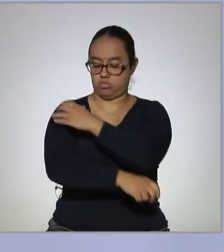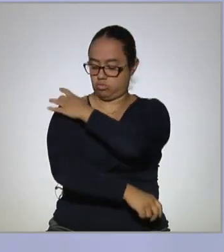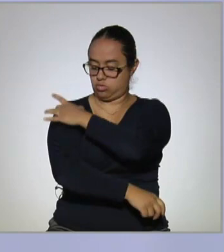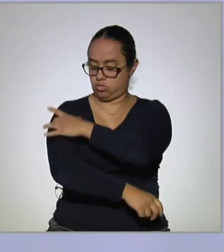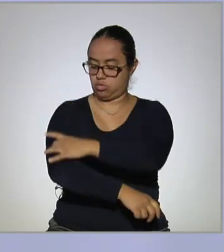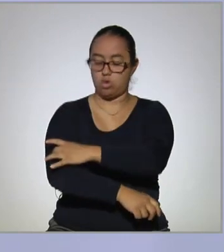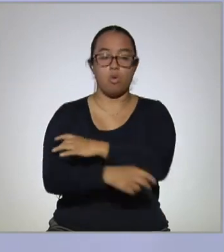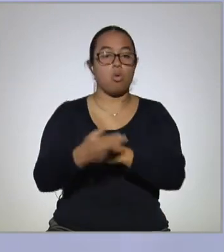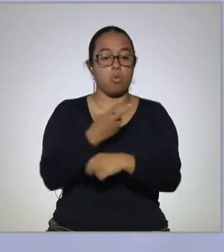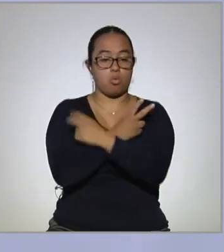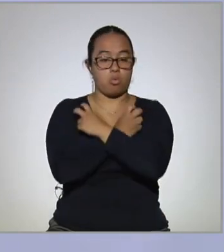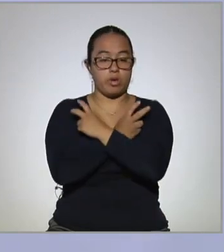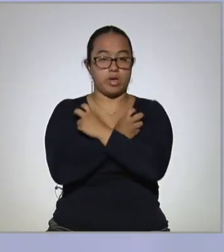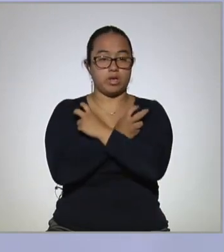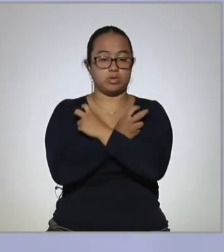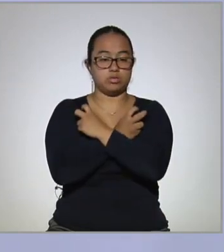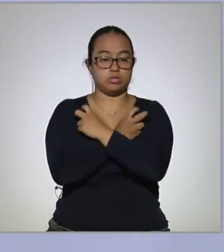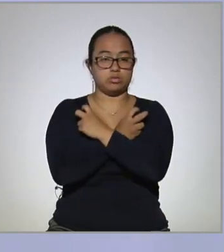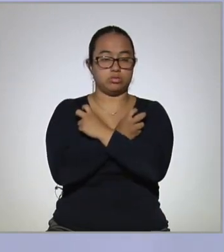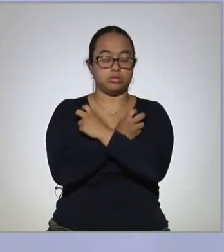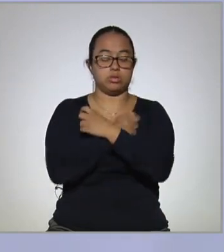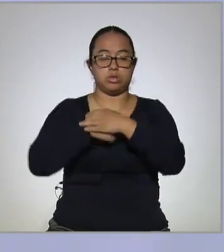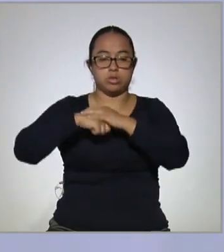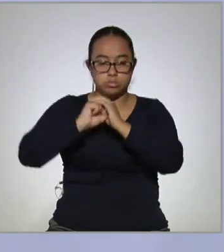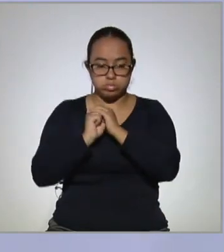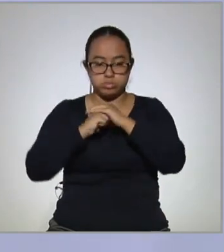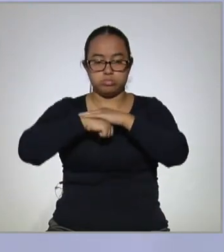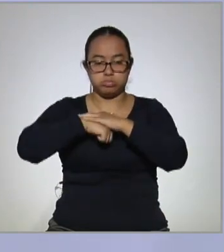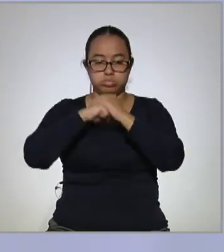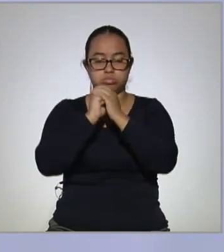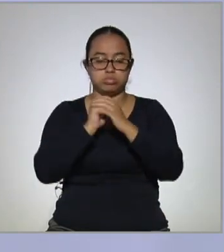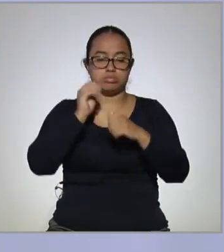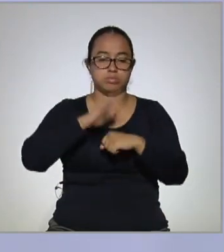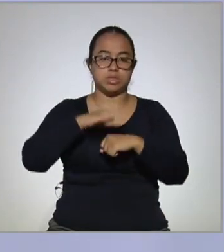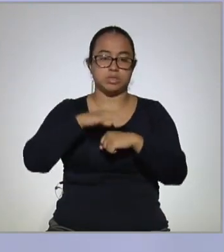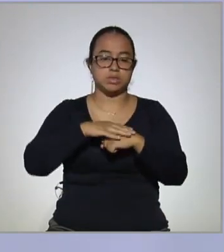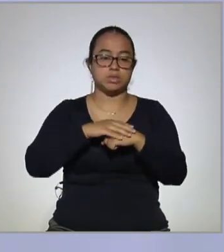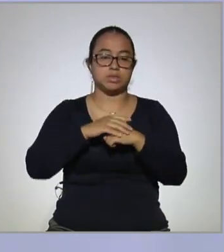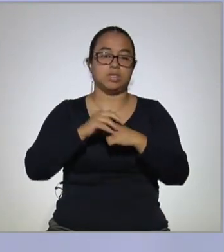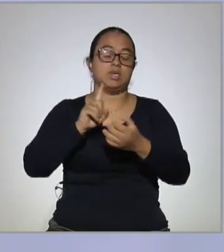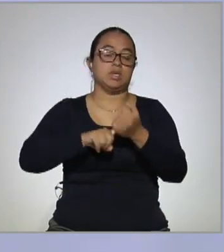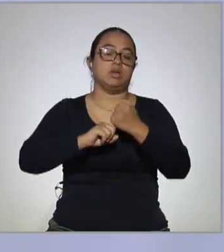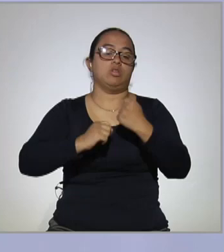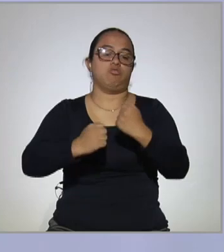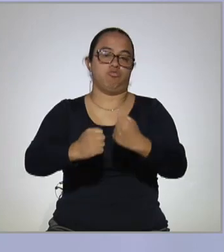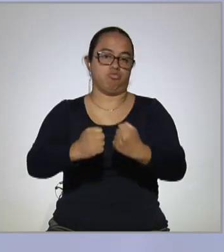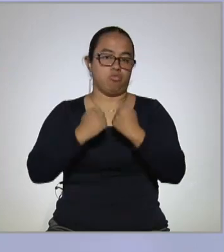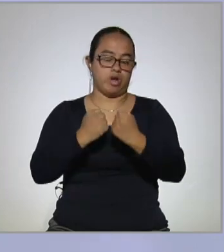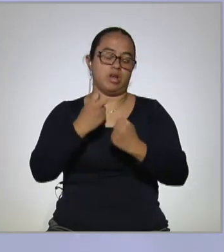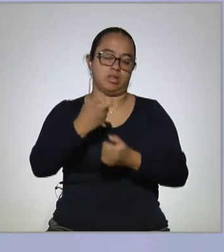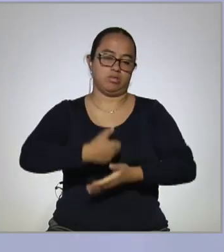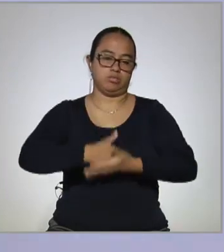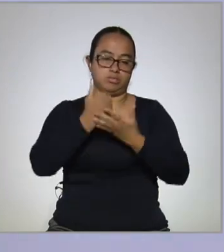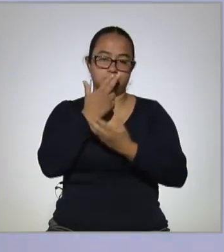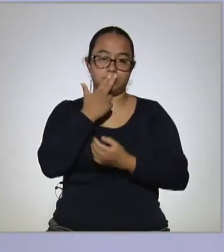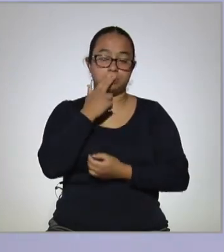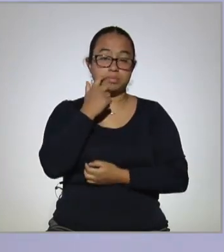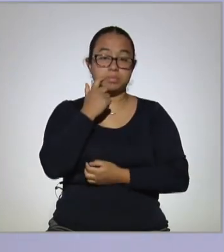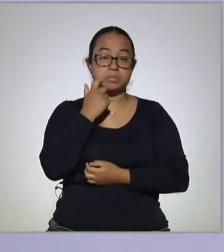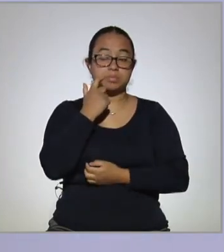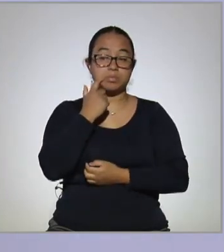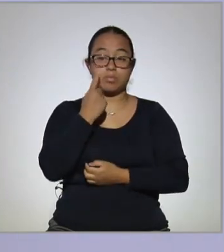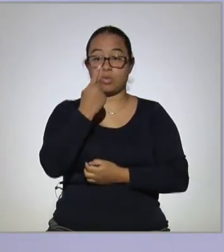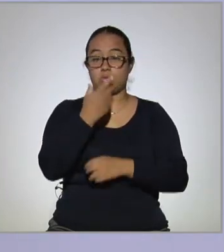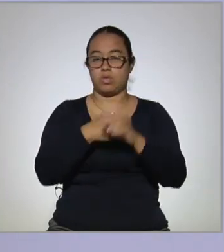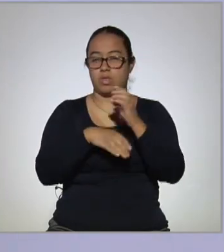del brazo, justamente contra la artritis que nos comentaba el doctor, lo mantiene fuerte, lo mantiene estable y ayuda mucho. Hay una cosa muy